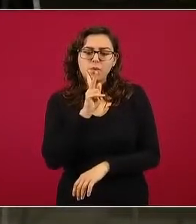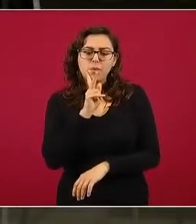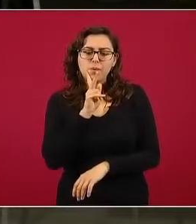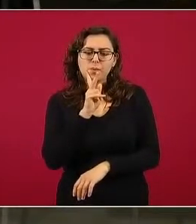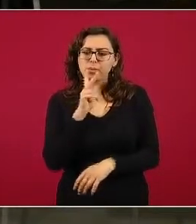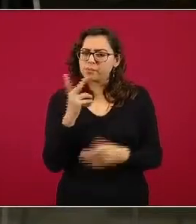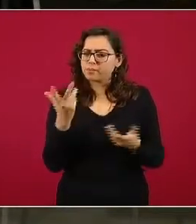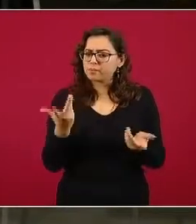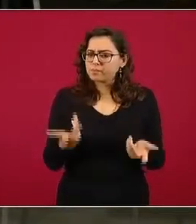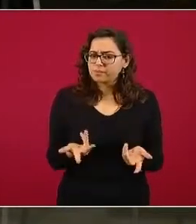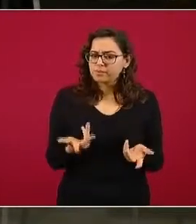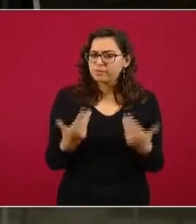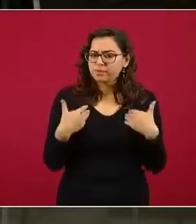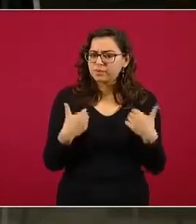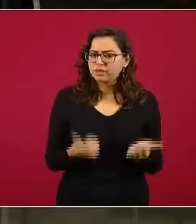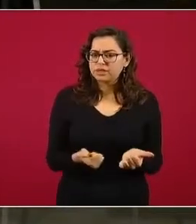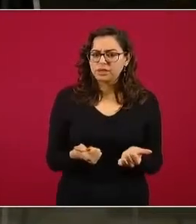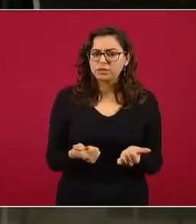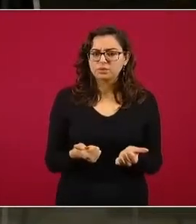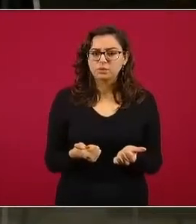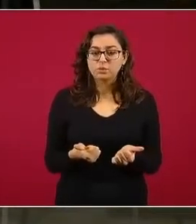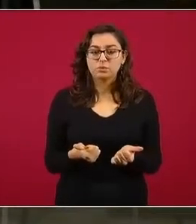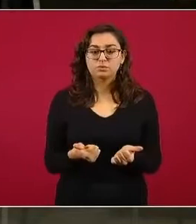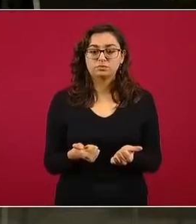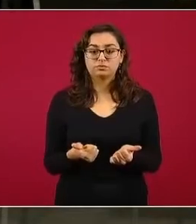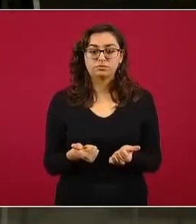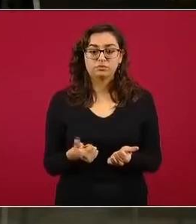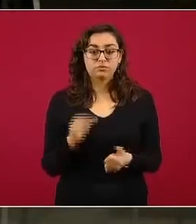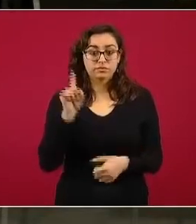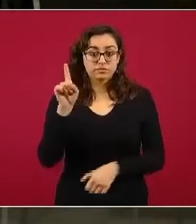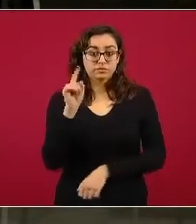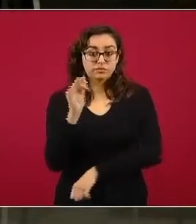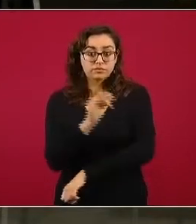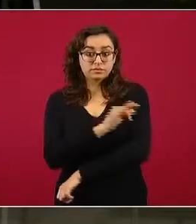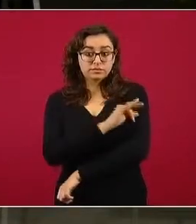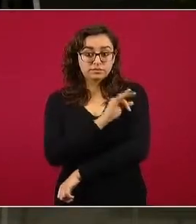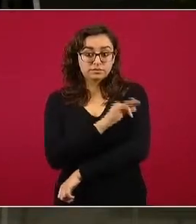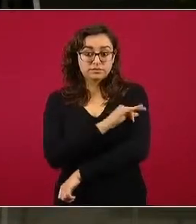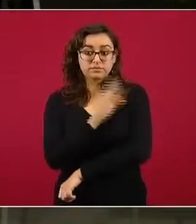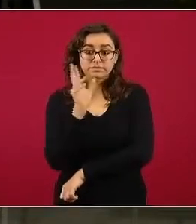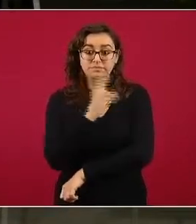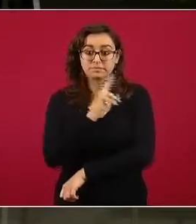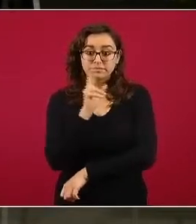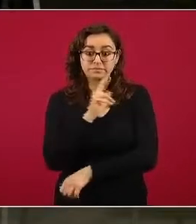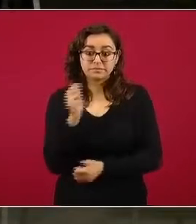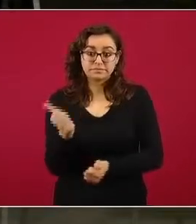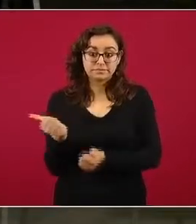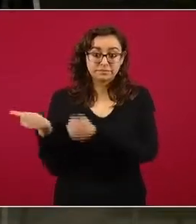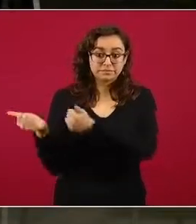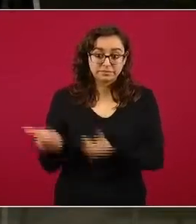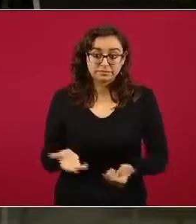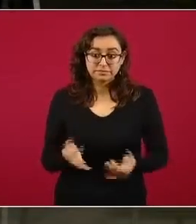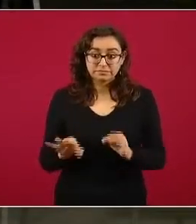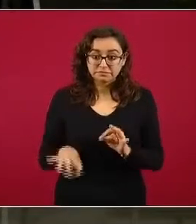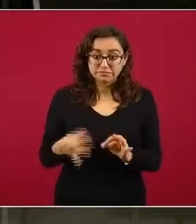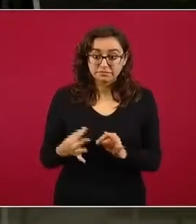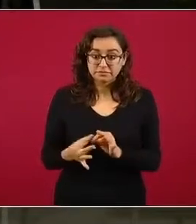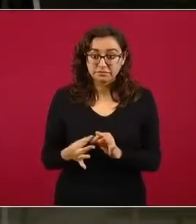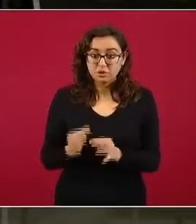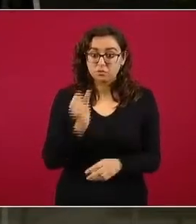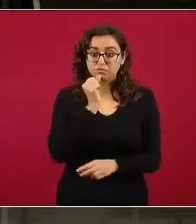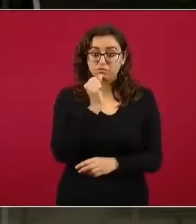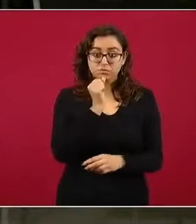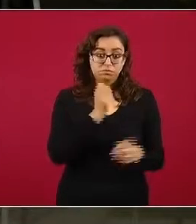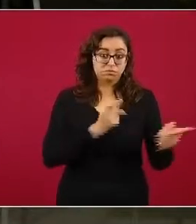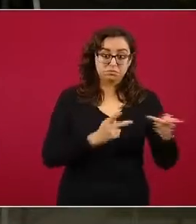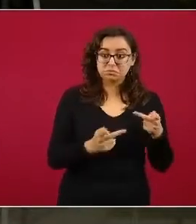si aquí si hay alguna forma de que ingrese la vacuna rusa que no está hasta ahorita contemplada dentro de los